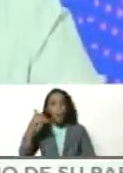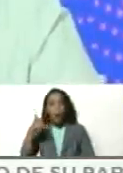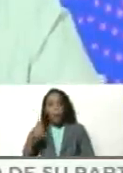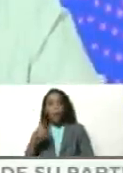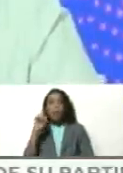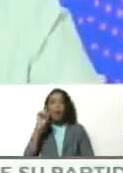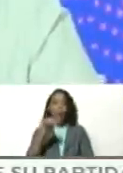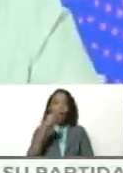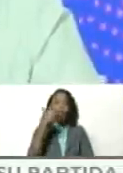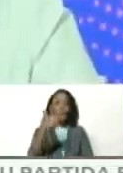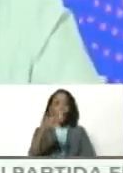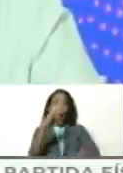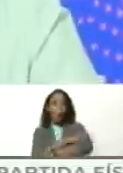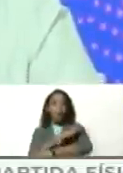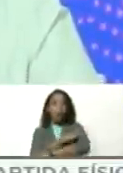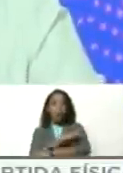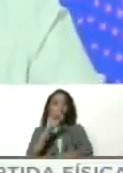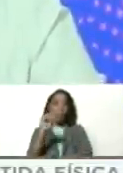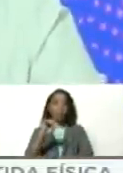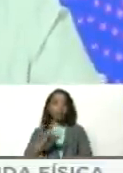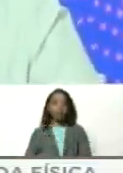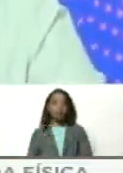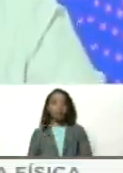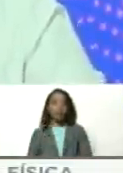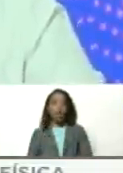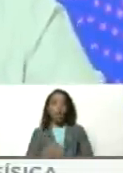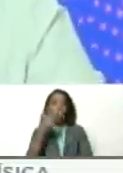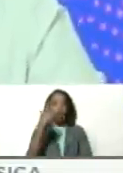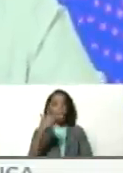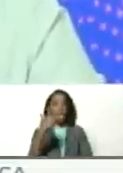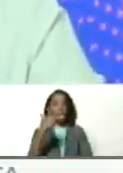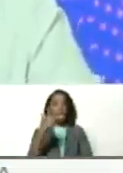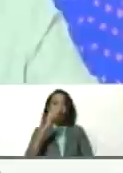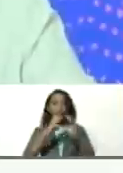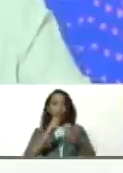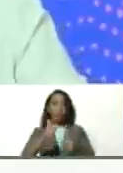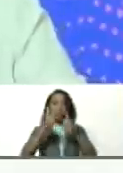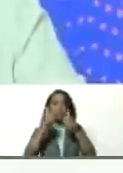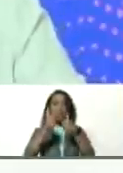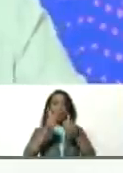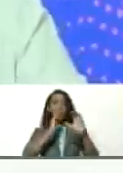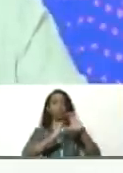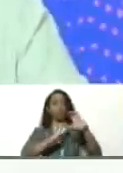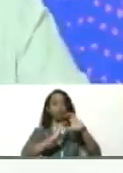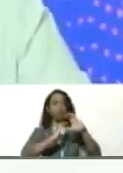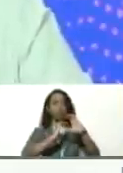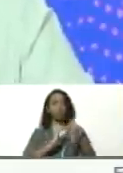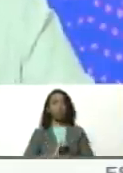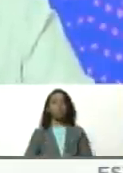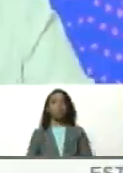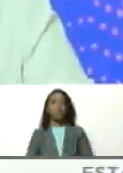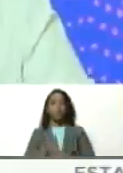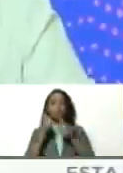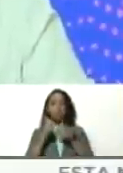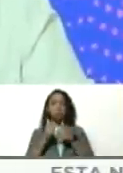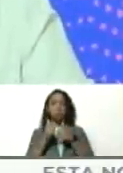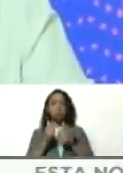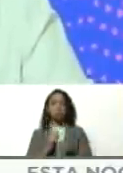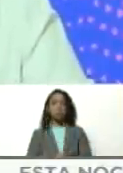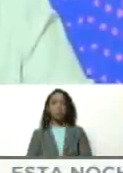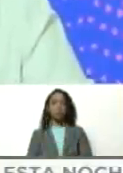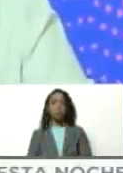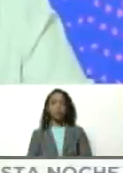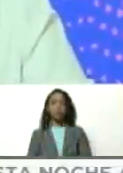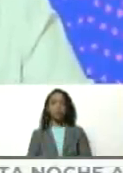incluyendo los tres de la oposición. Con los tres conversé, muy bien conversado, muy bien.